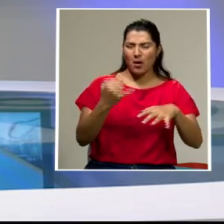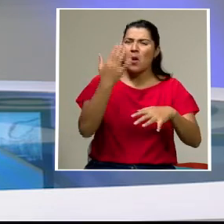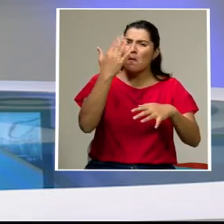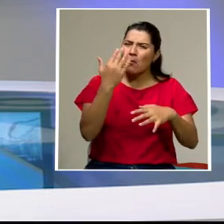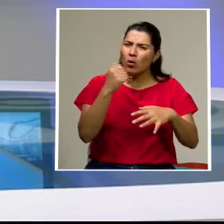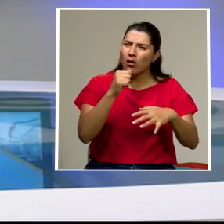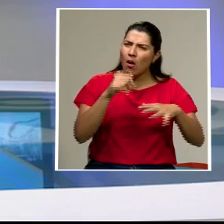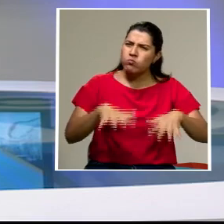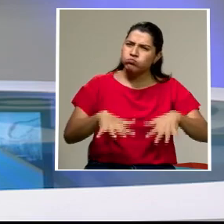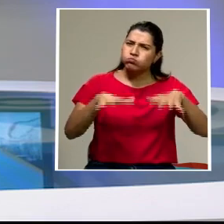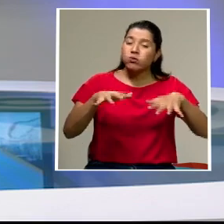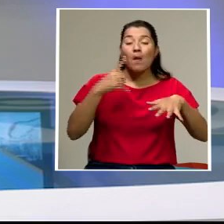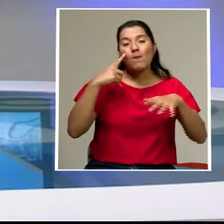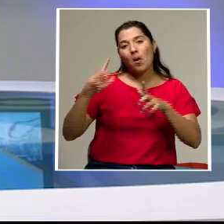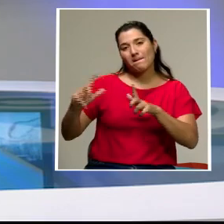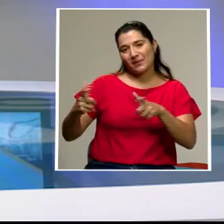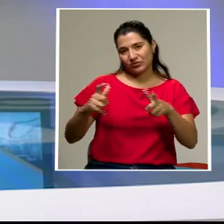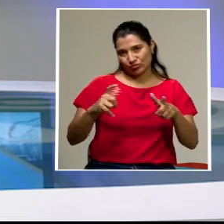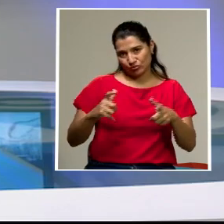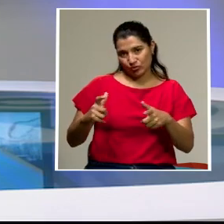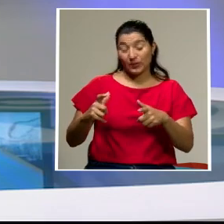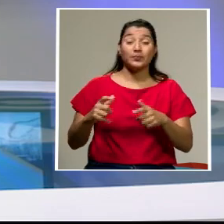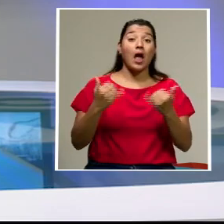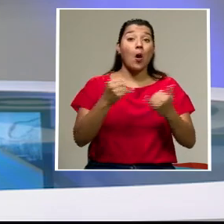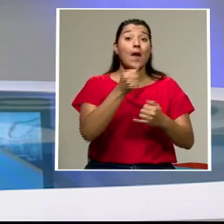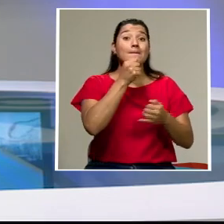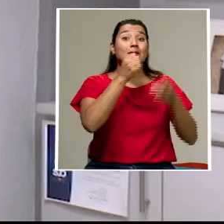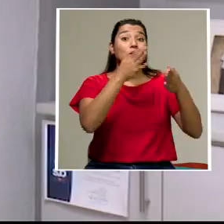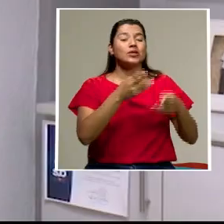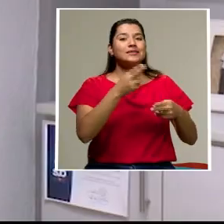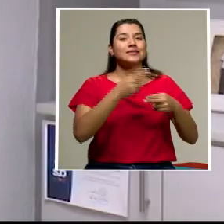El periodista Andrés Ortiz nos explica. Adelante, Andrés, buenas noches.